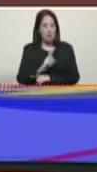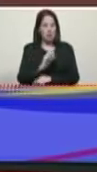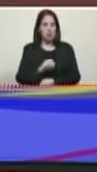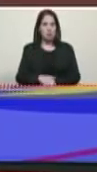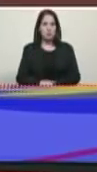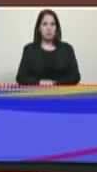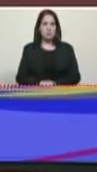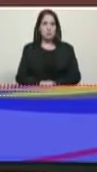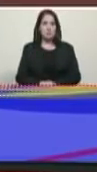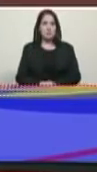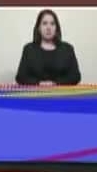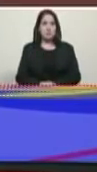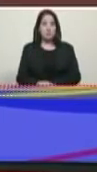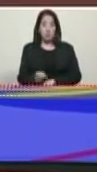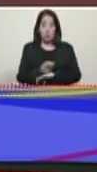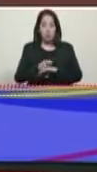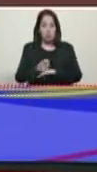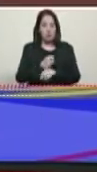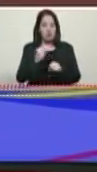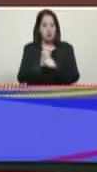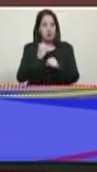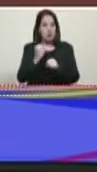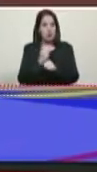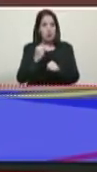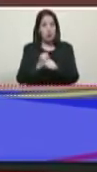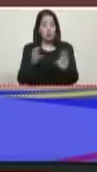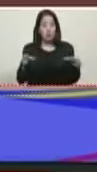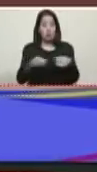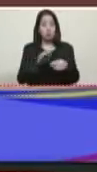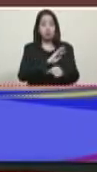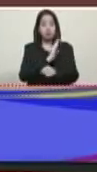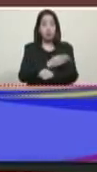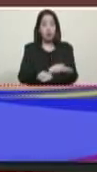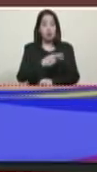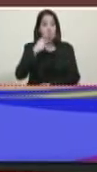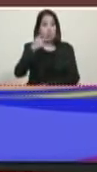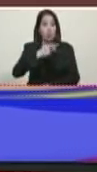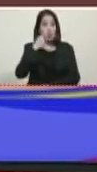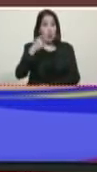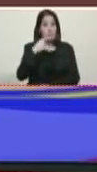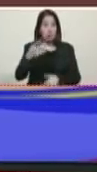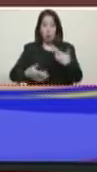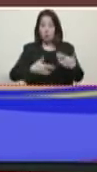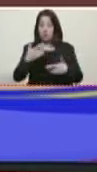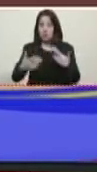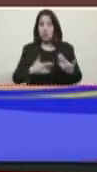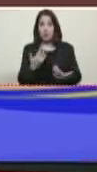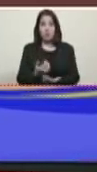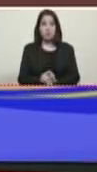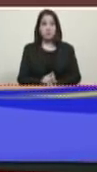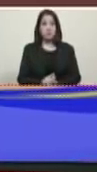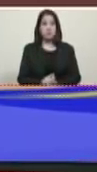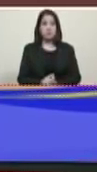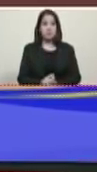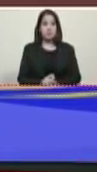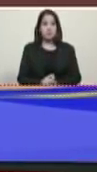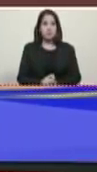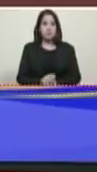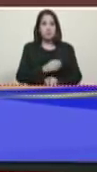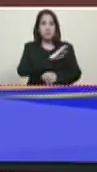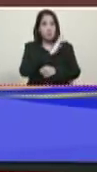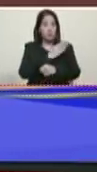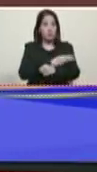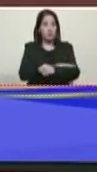actuando tenemos un poder político legítimo constitucional activado con esa fuerza esa